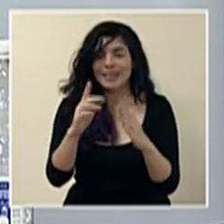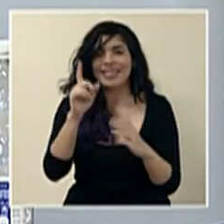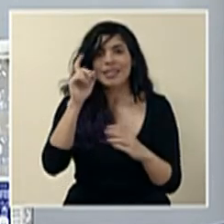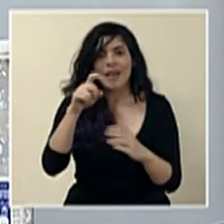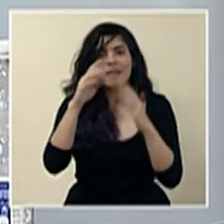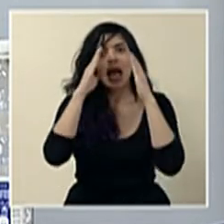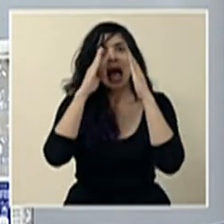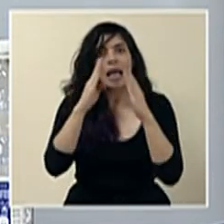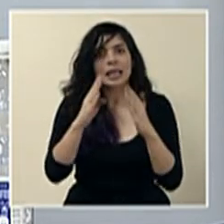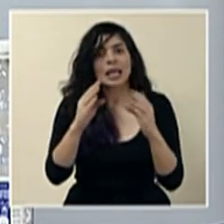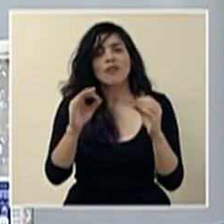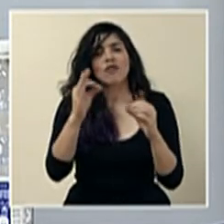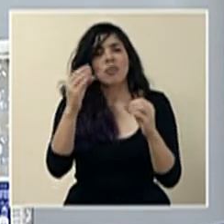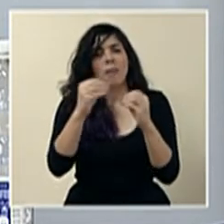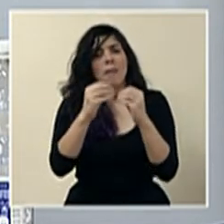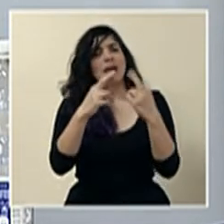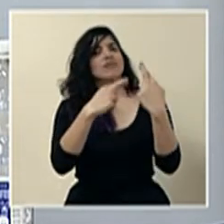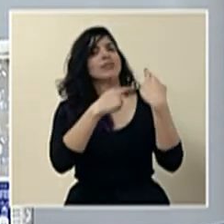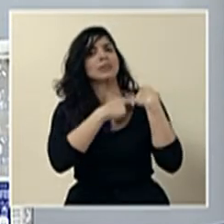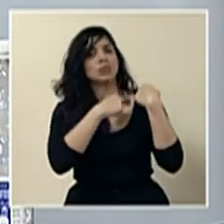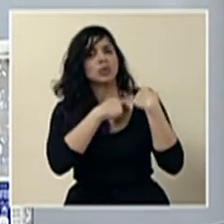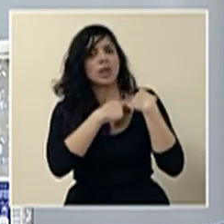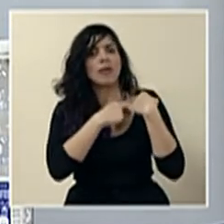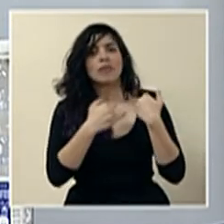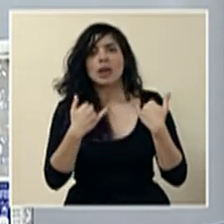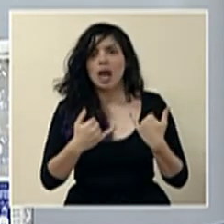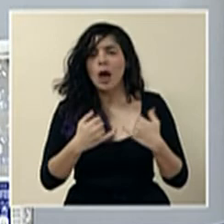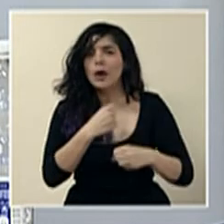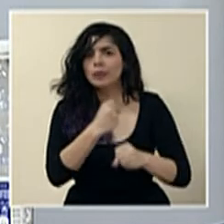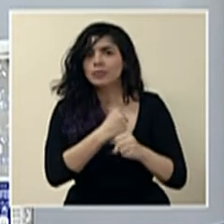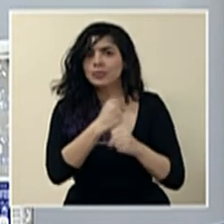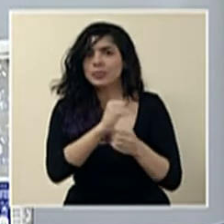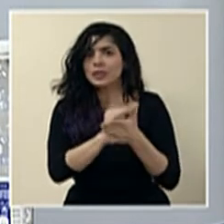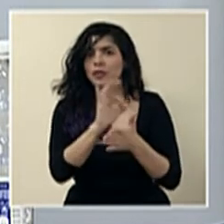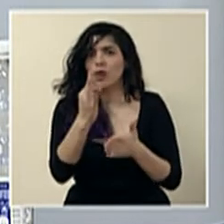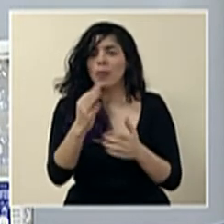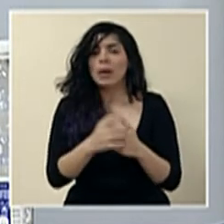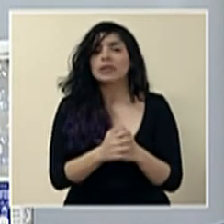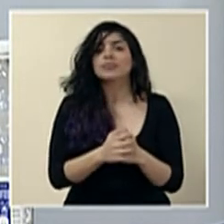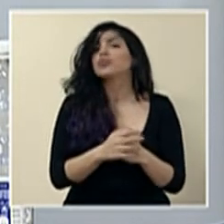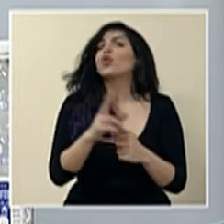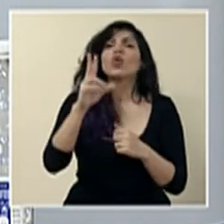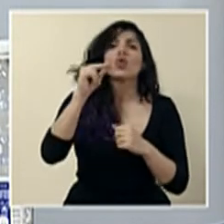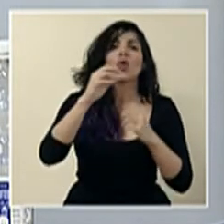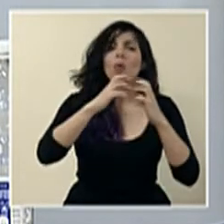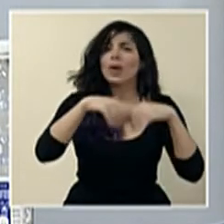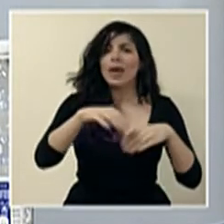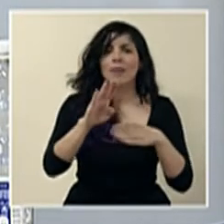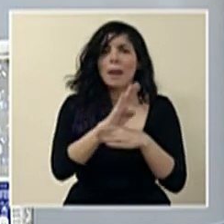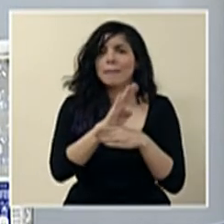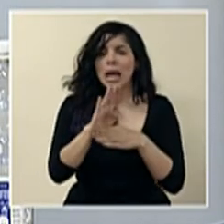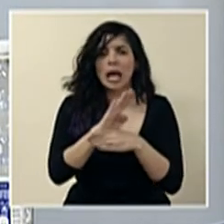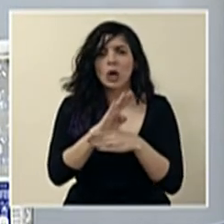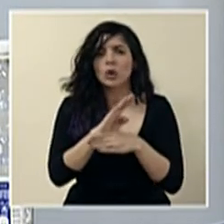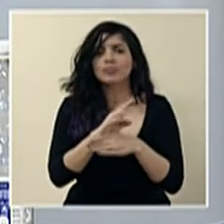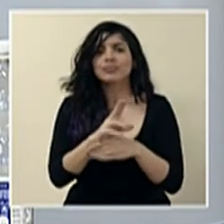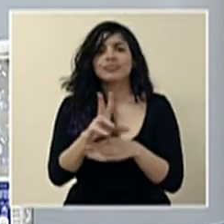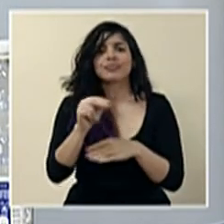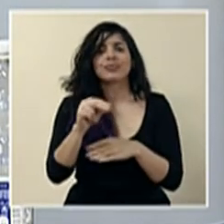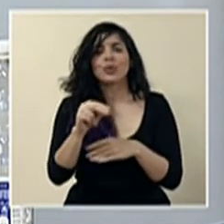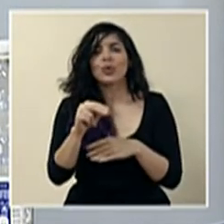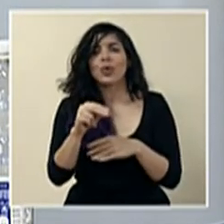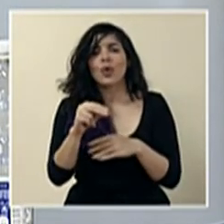atenderlo de la manera más responsable posible y eso es lo que estamos haciendo. No estamos quebrando el banco, no